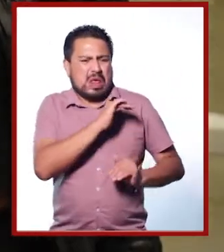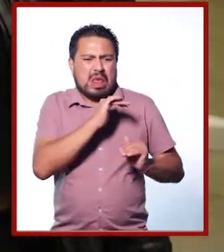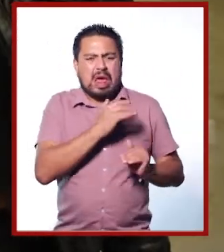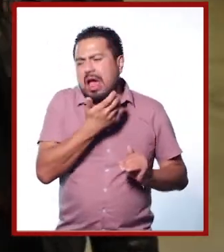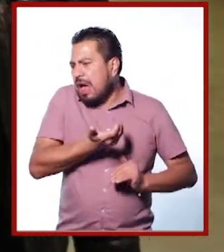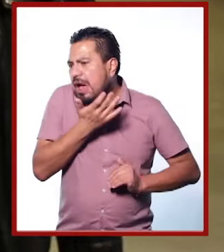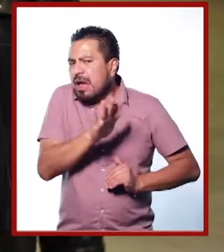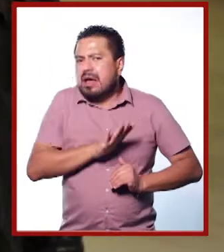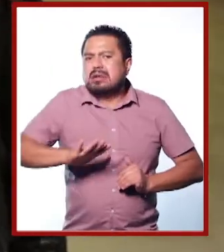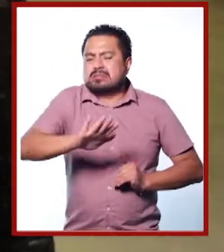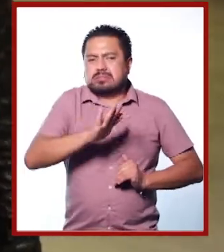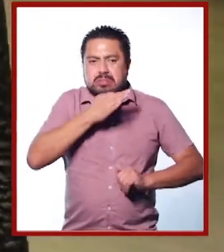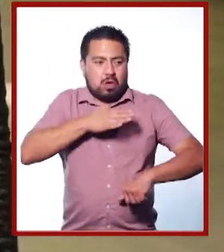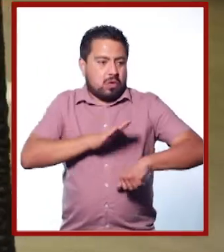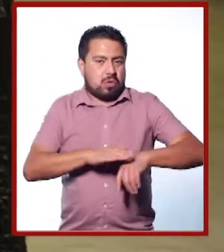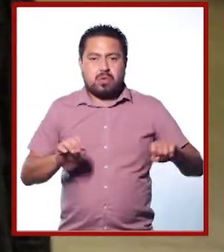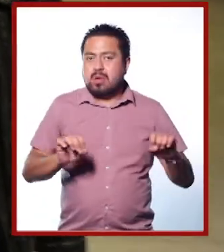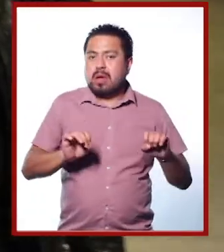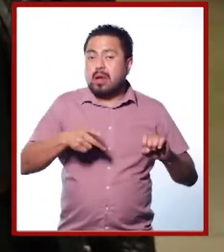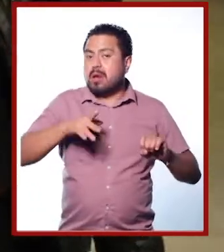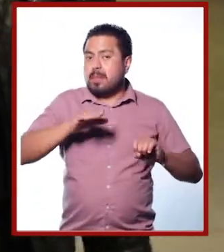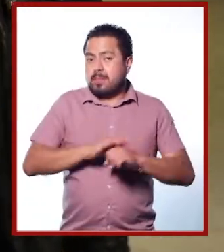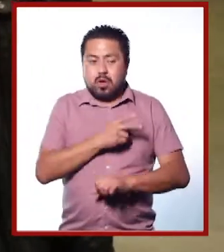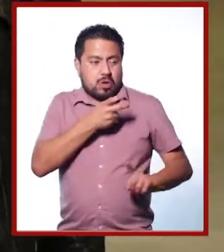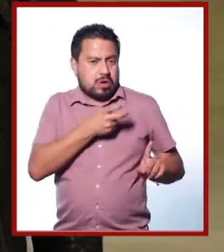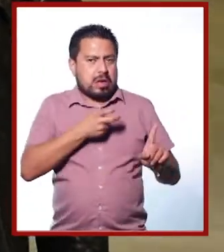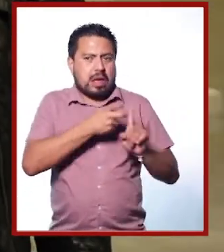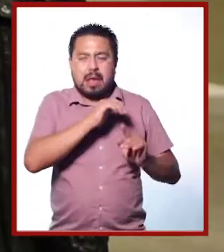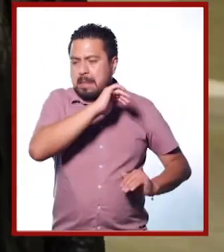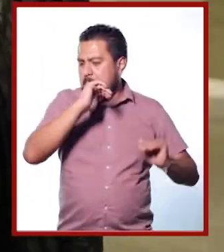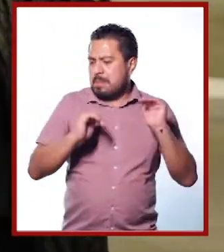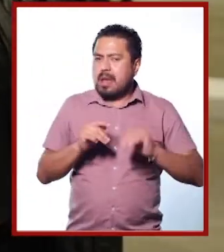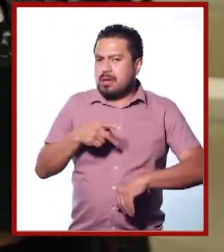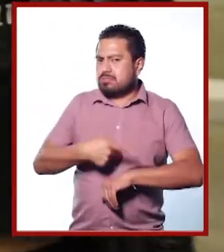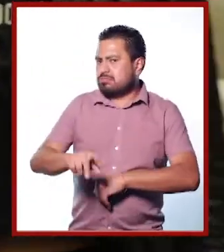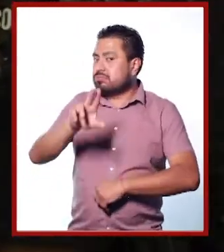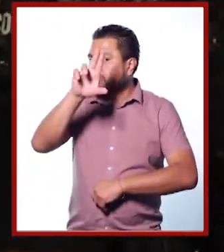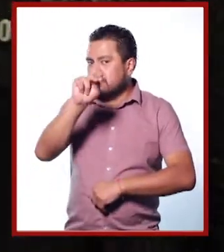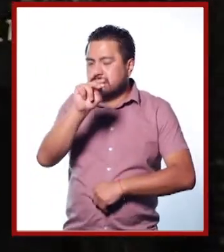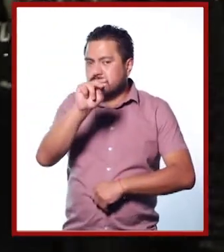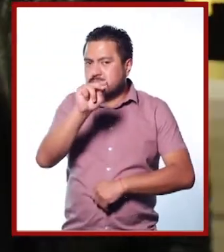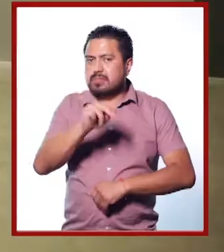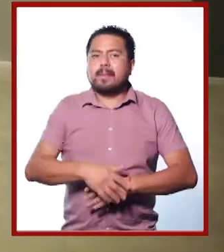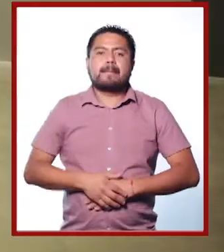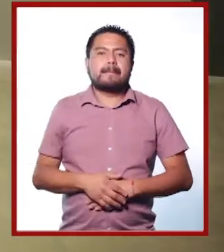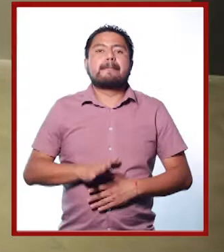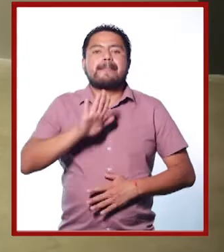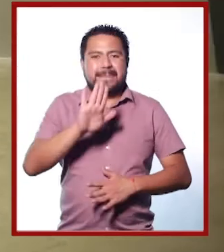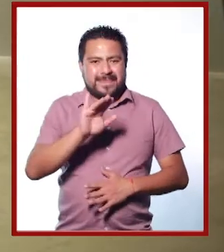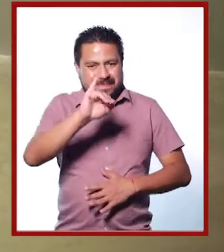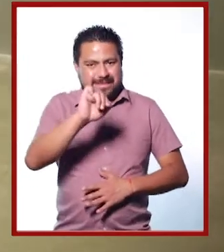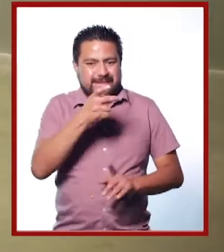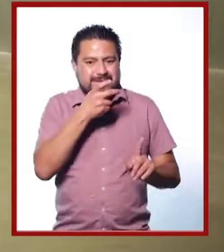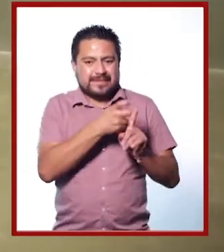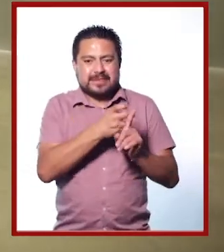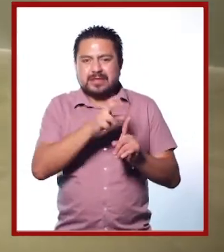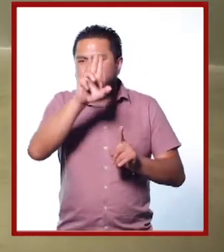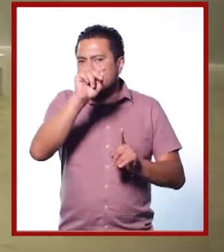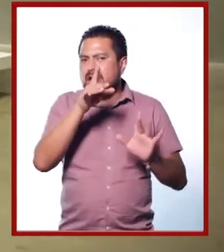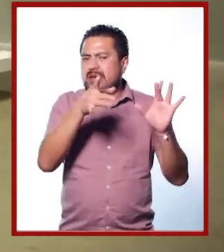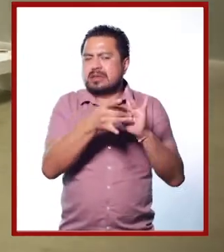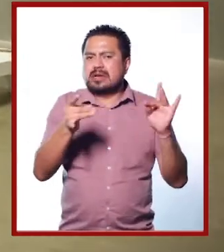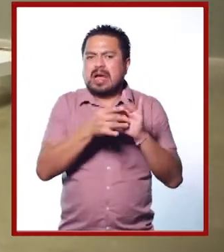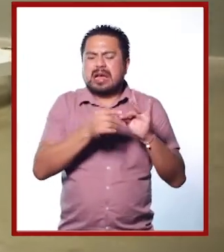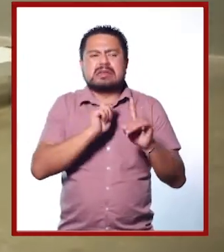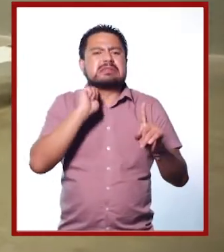y cotidianeidad pasan inadvertidas, pero no por ello son menos peligrosas y alarmantes. En efecto, no